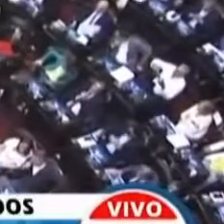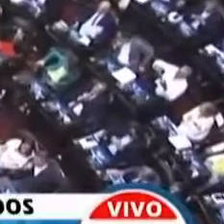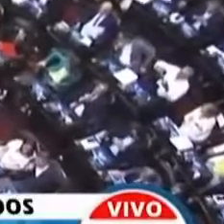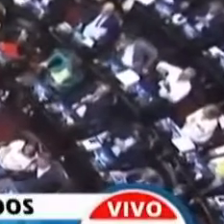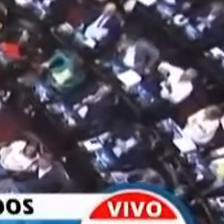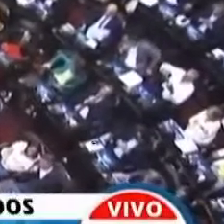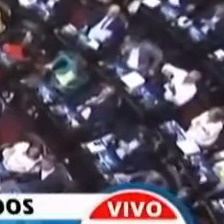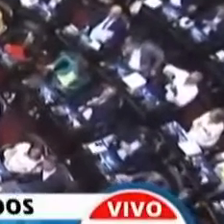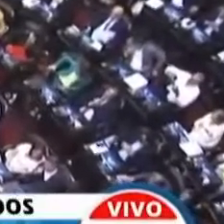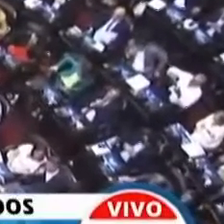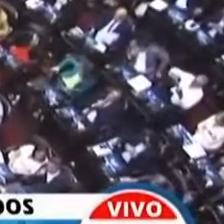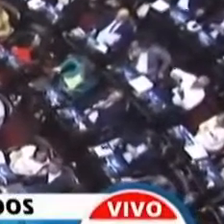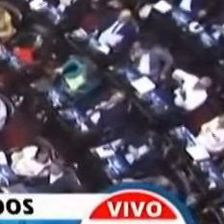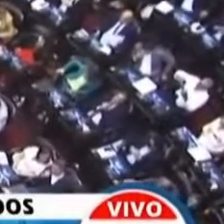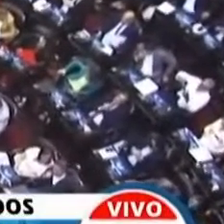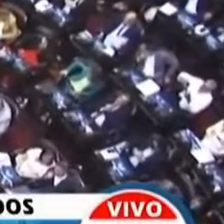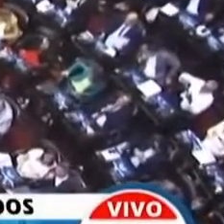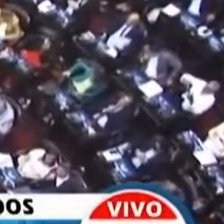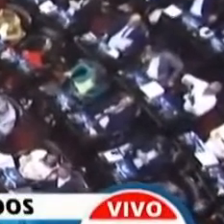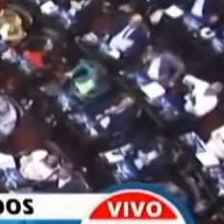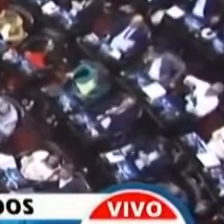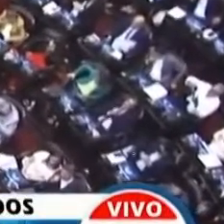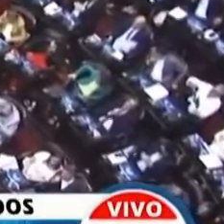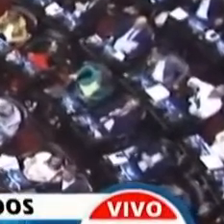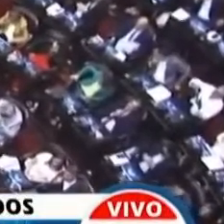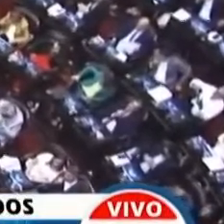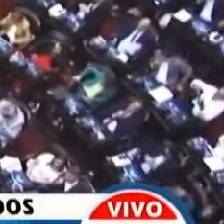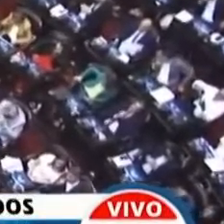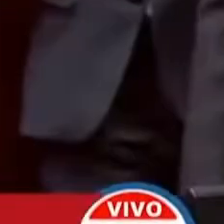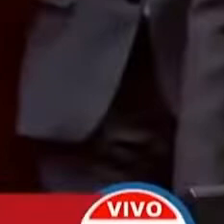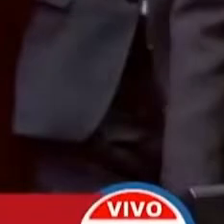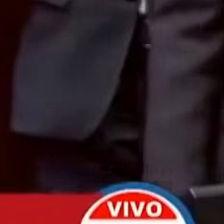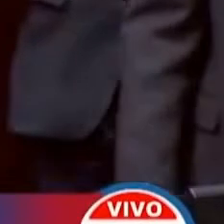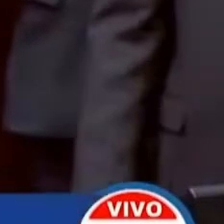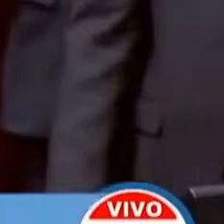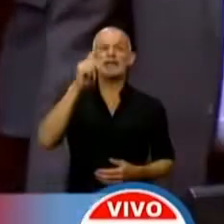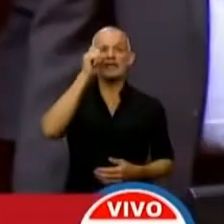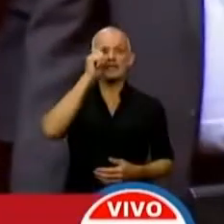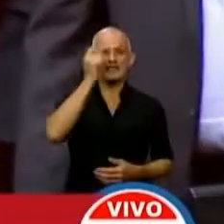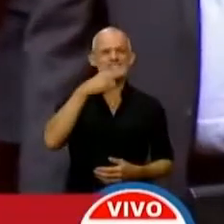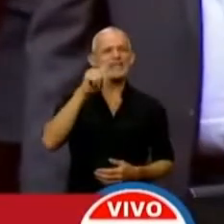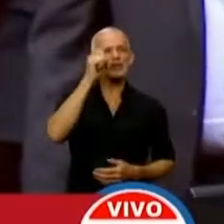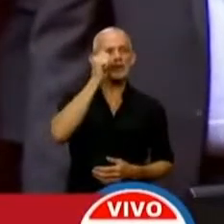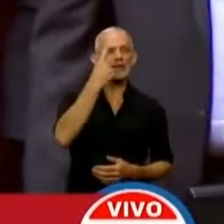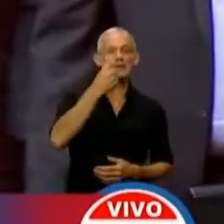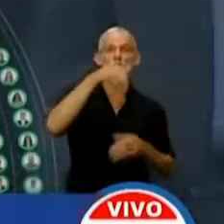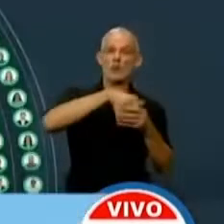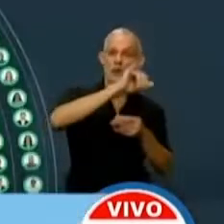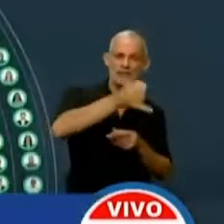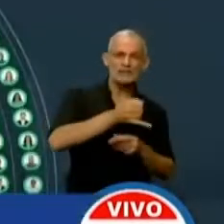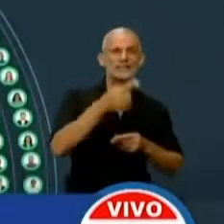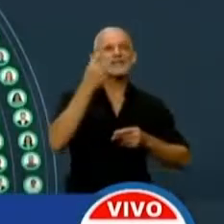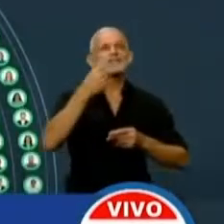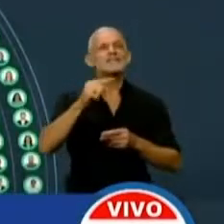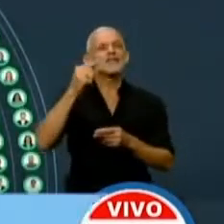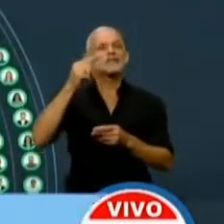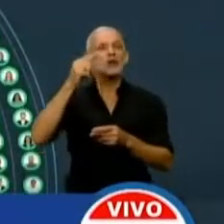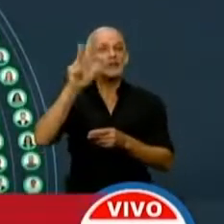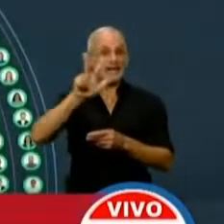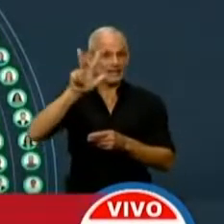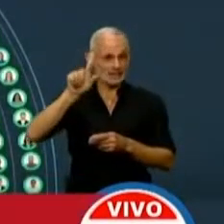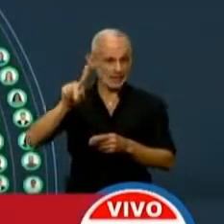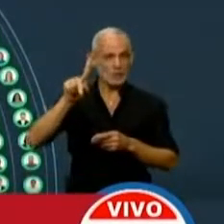valor del dólar. El dólar blue, pero que es en definitiva, digamos, el que marca psicológicamente a la economía argentina. En un contexto